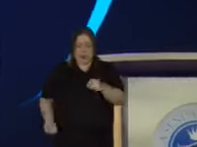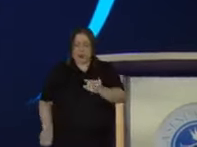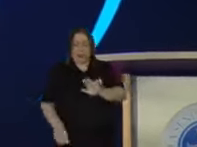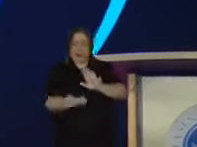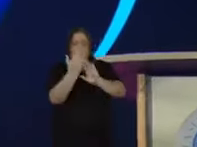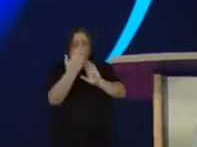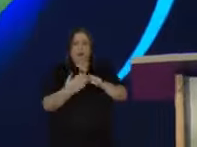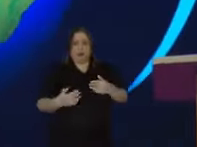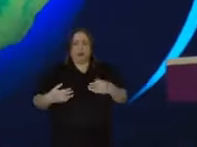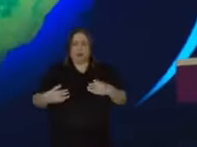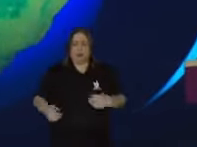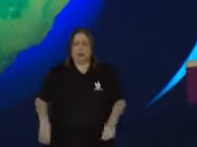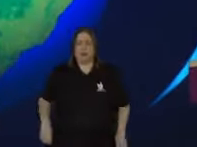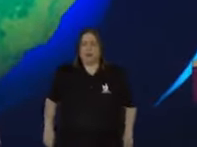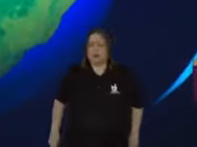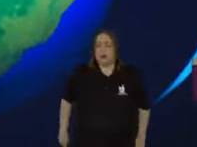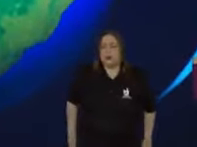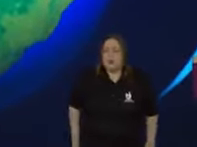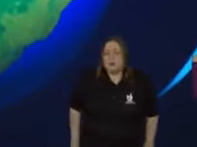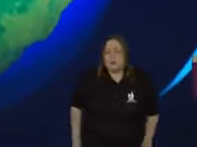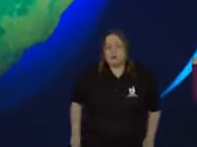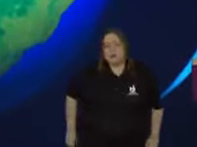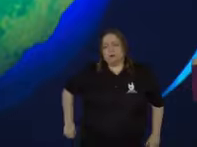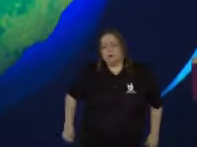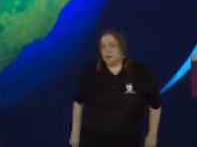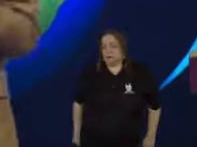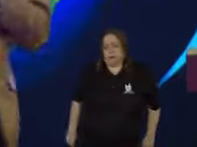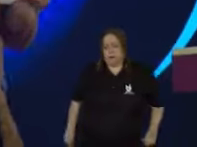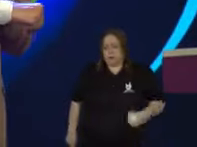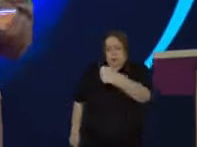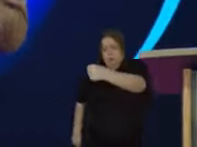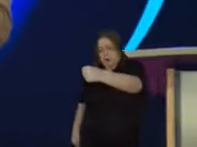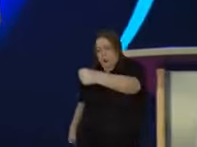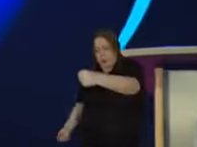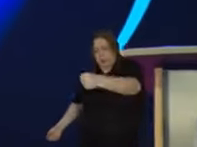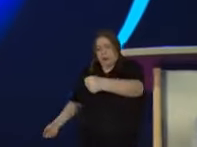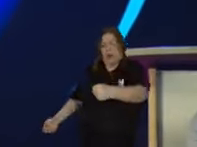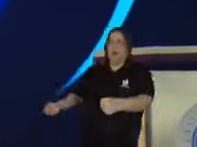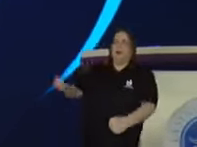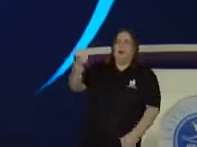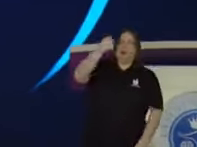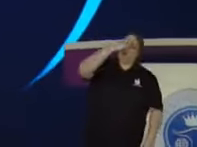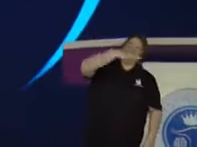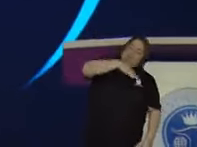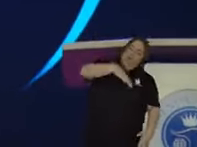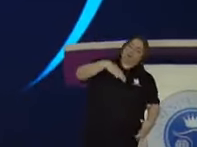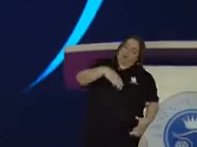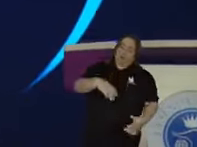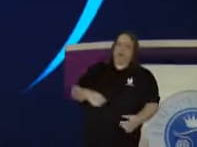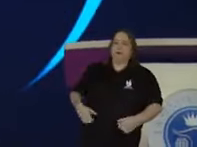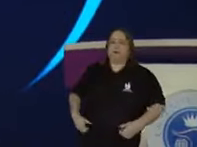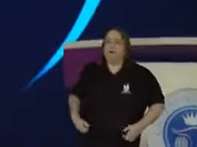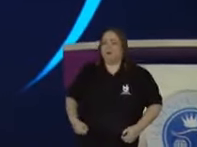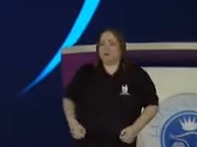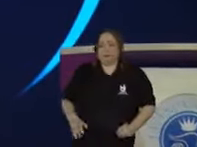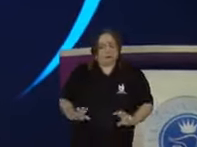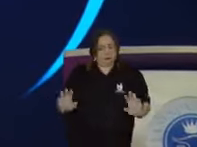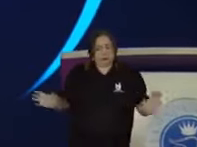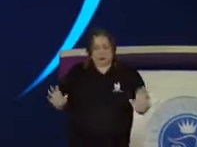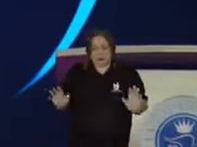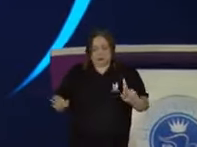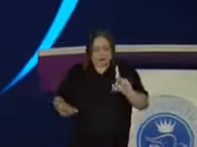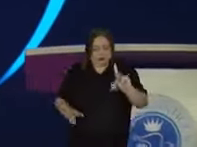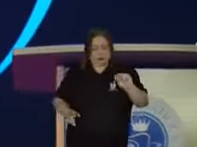el boxeador sale a pelear con la guardia baja. El primer cross de derecha que te ponen, te mandan a lona y hay knockout, no